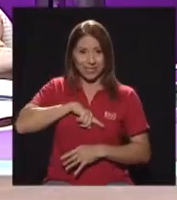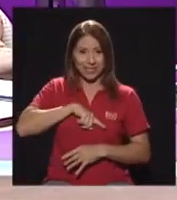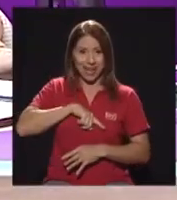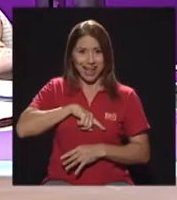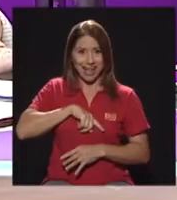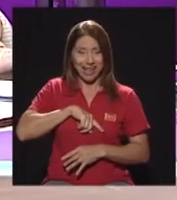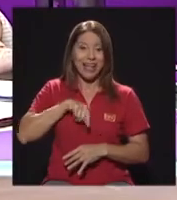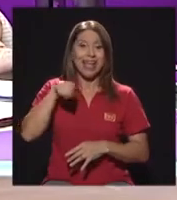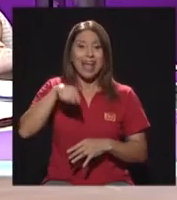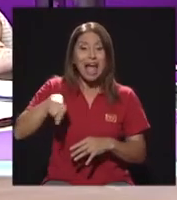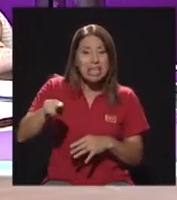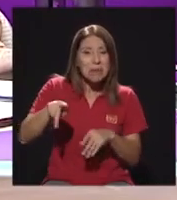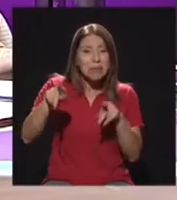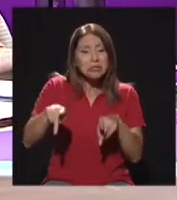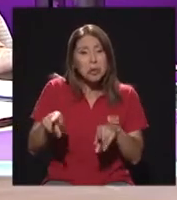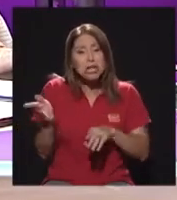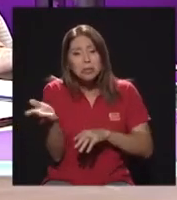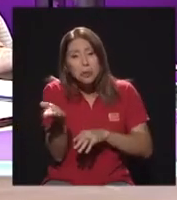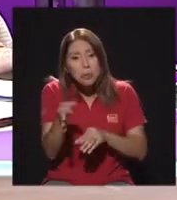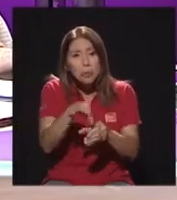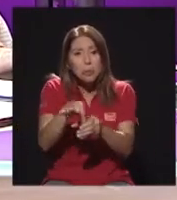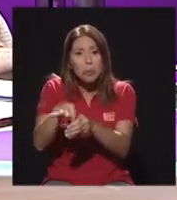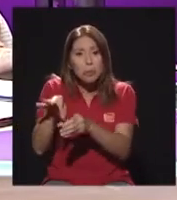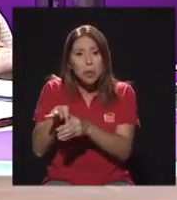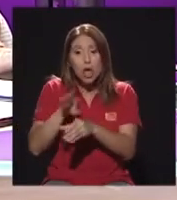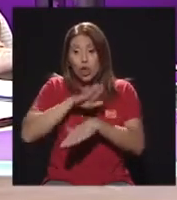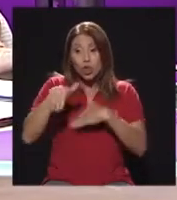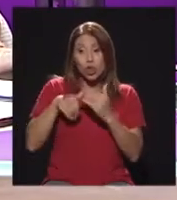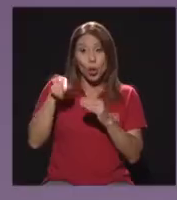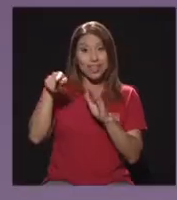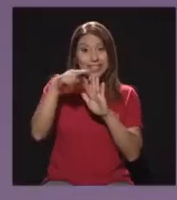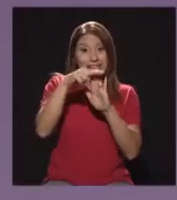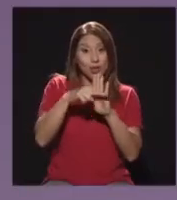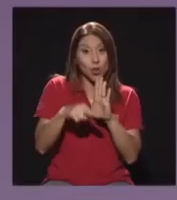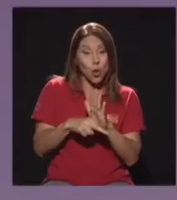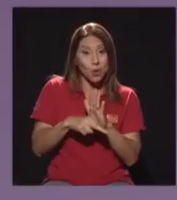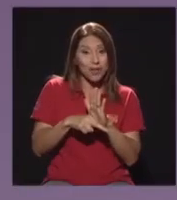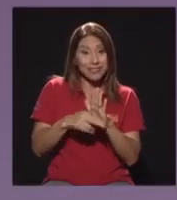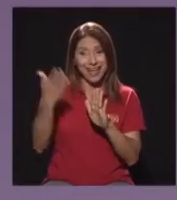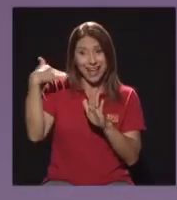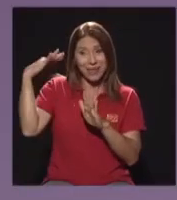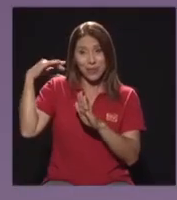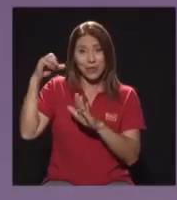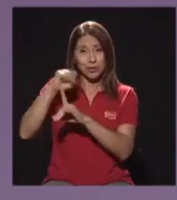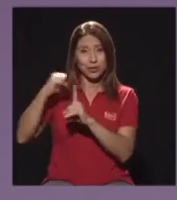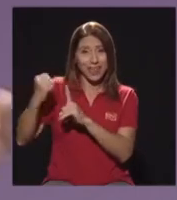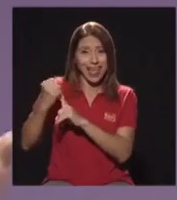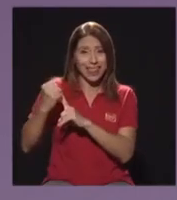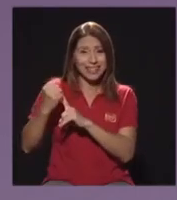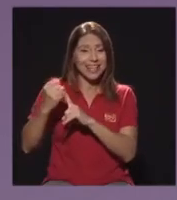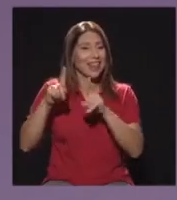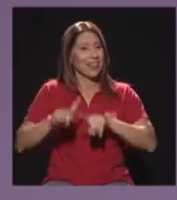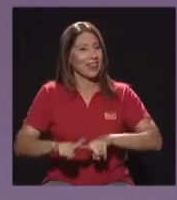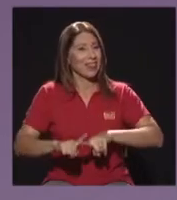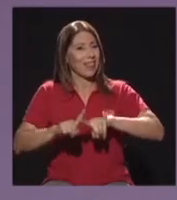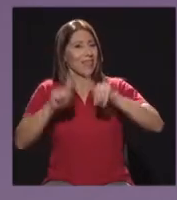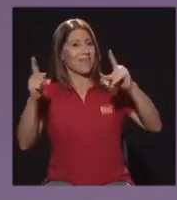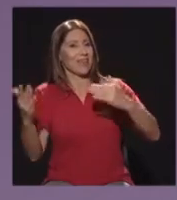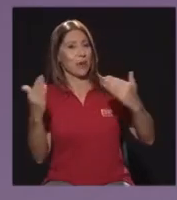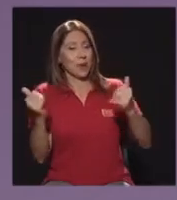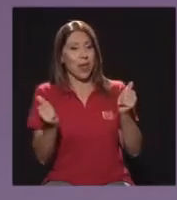funcionó para esas sociedades pues están muy lejanas de las sensibilidades nuevas que nos ha traído